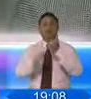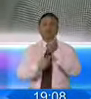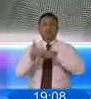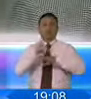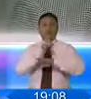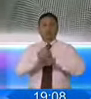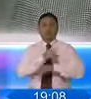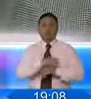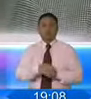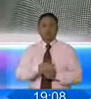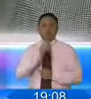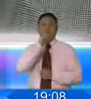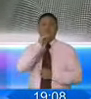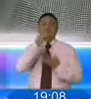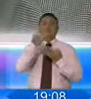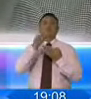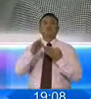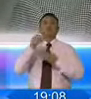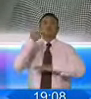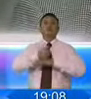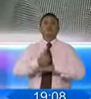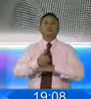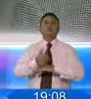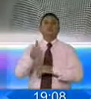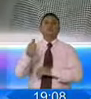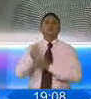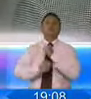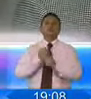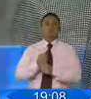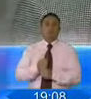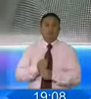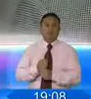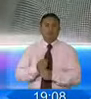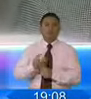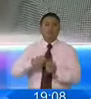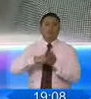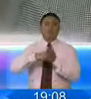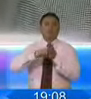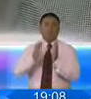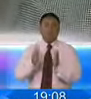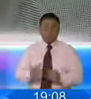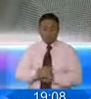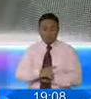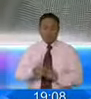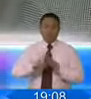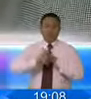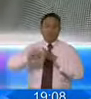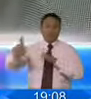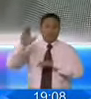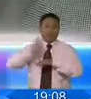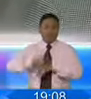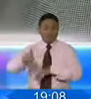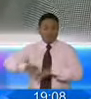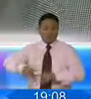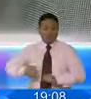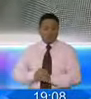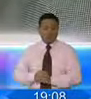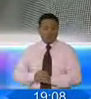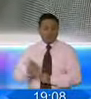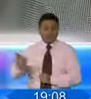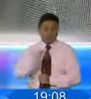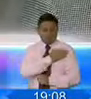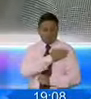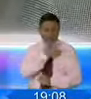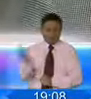¿Quién hacía las auditorías en la última década? ¿Un contralor fugado por corrupto? ¿Confiamos en la auditoría que